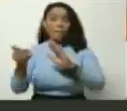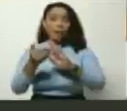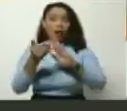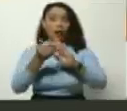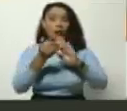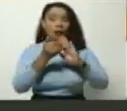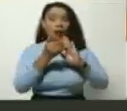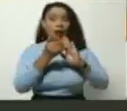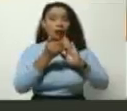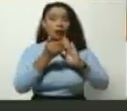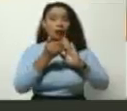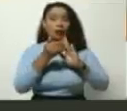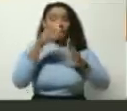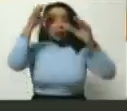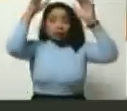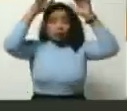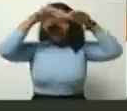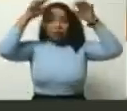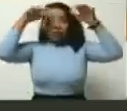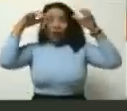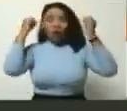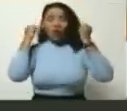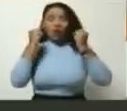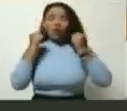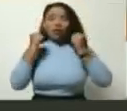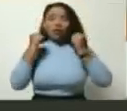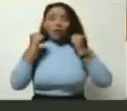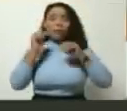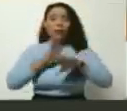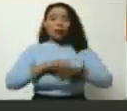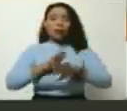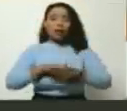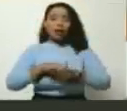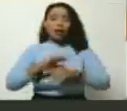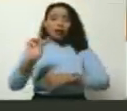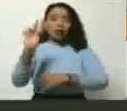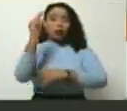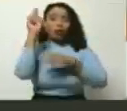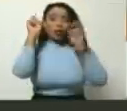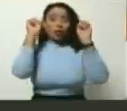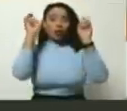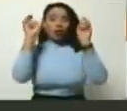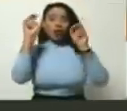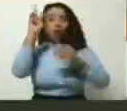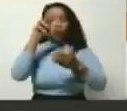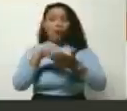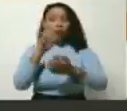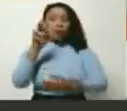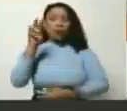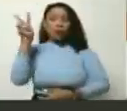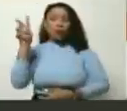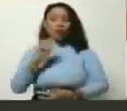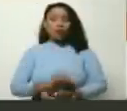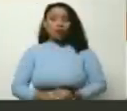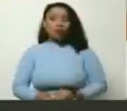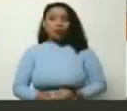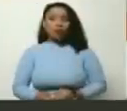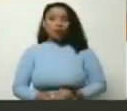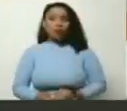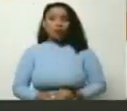de las lluvias torrenciales aquecidas durante el segundo semestre de 2022.